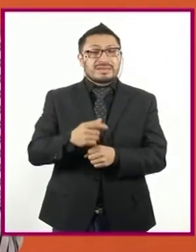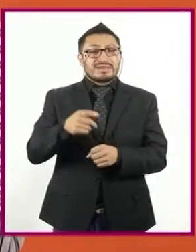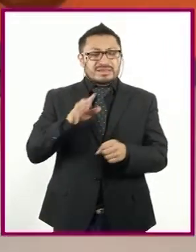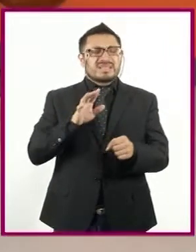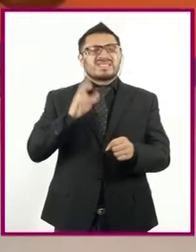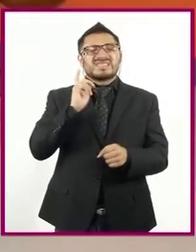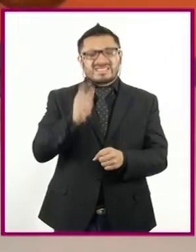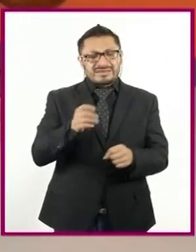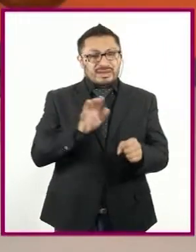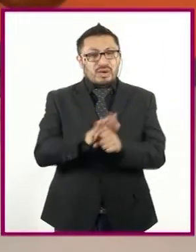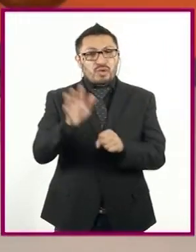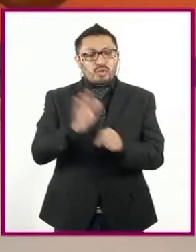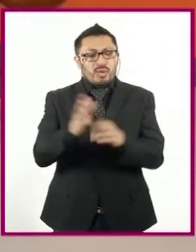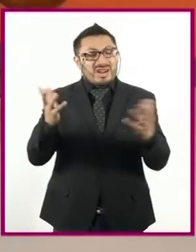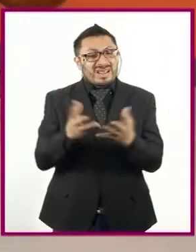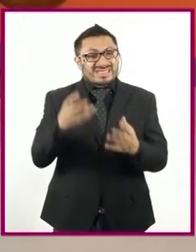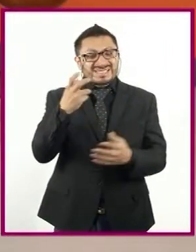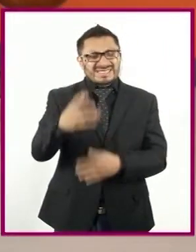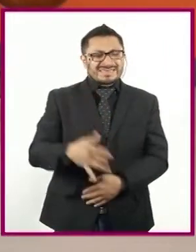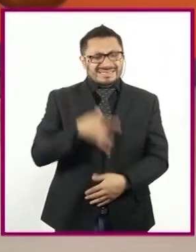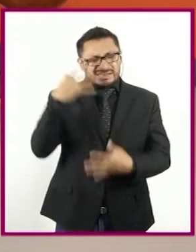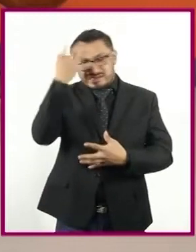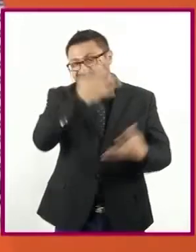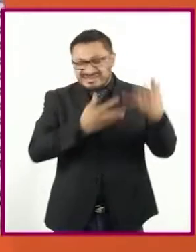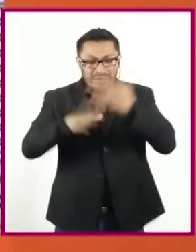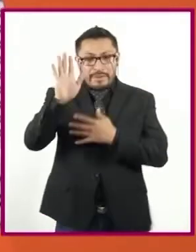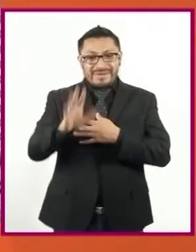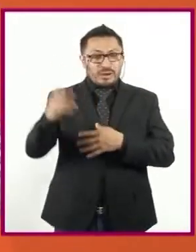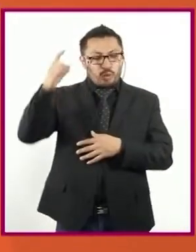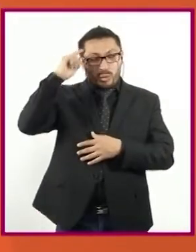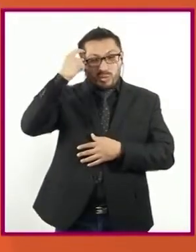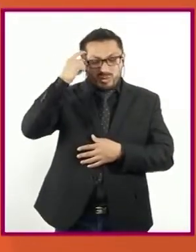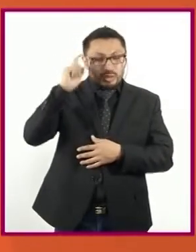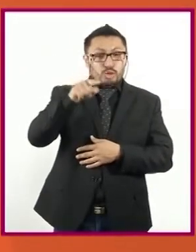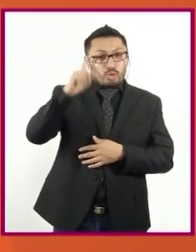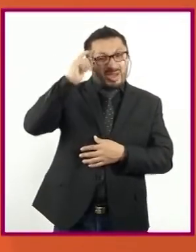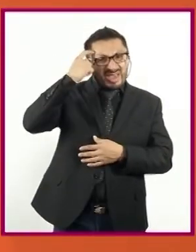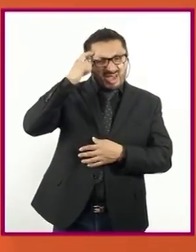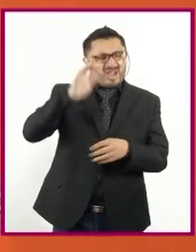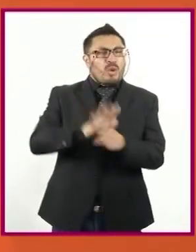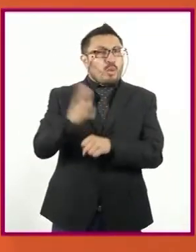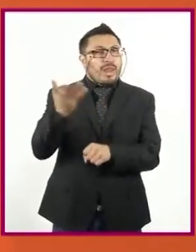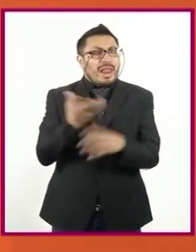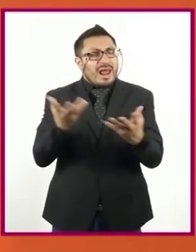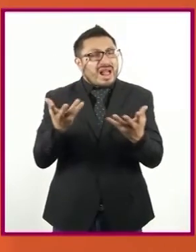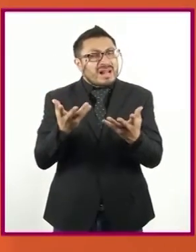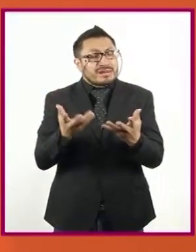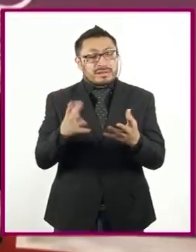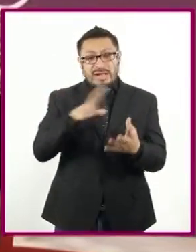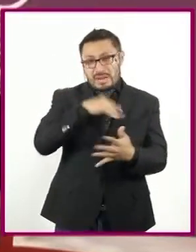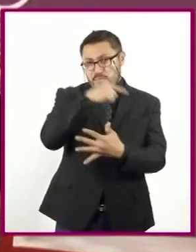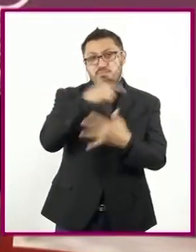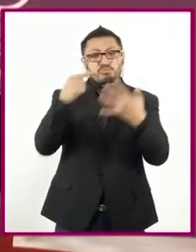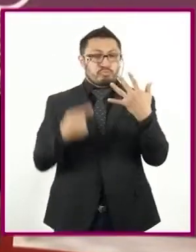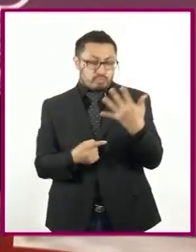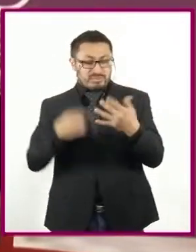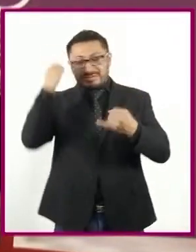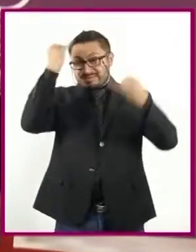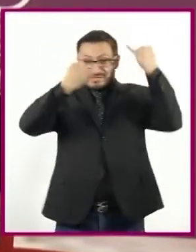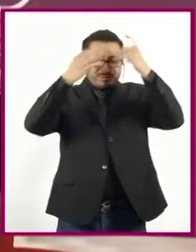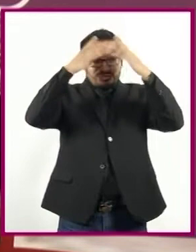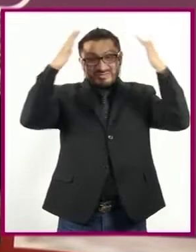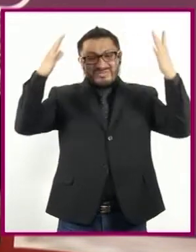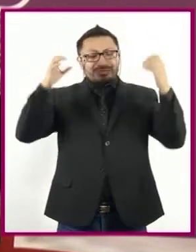esa frustración. Se parece al enojo. Cuando te enojas, ¿qué haces con ese enojo? Hay opciones creativas